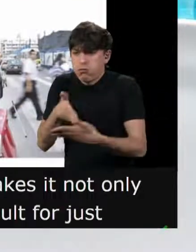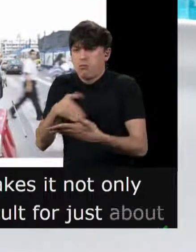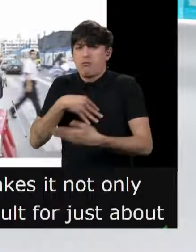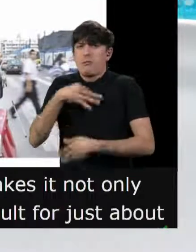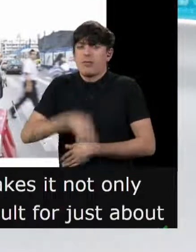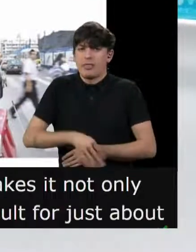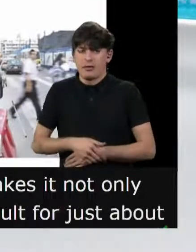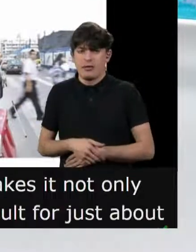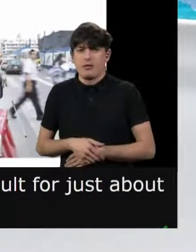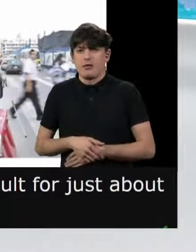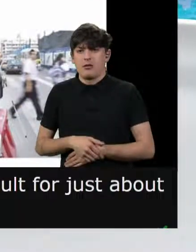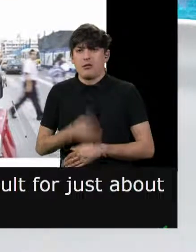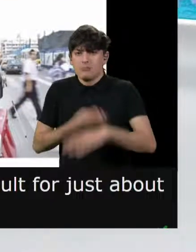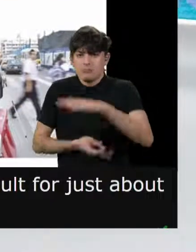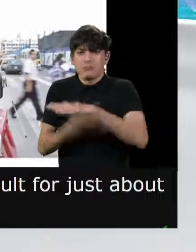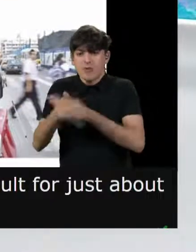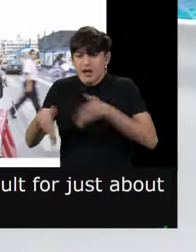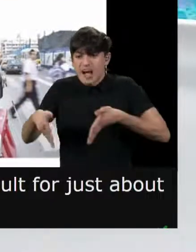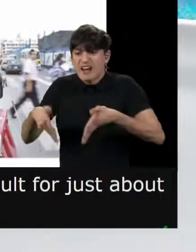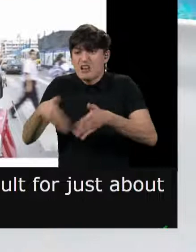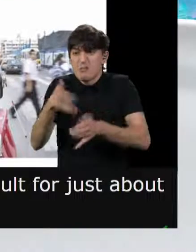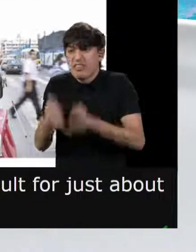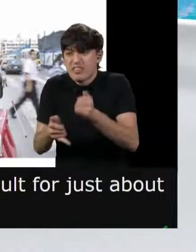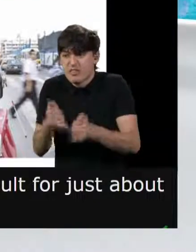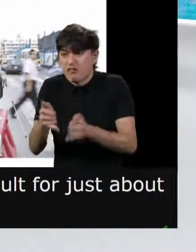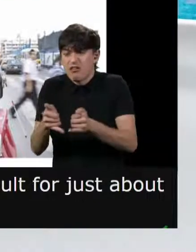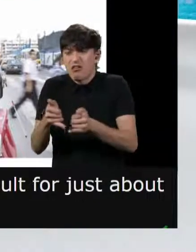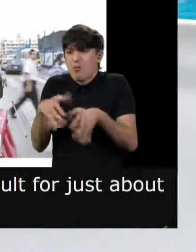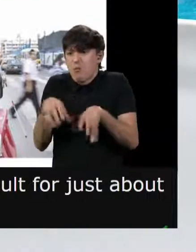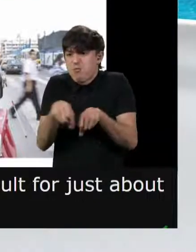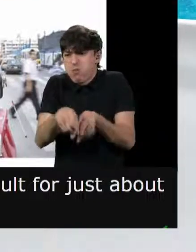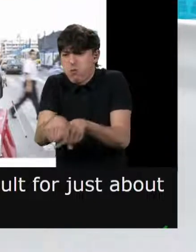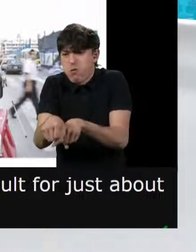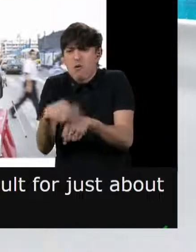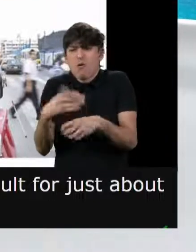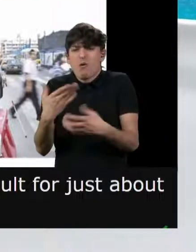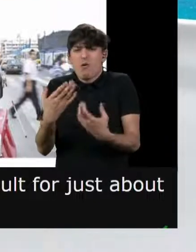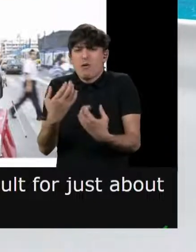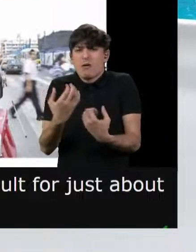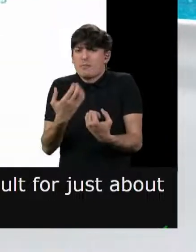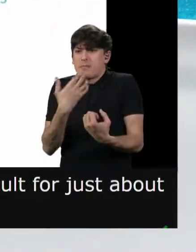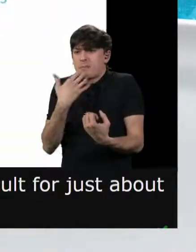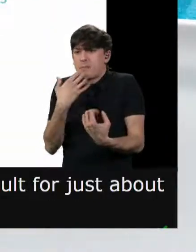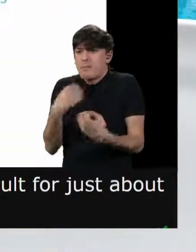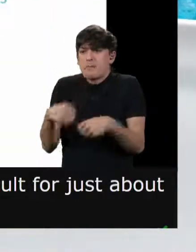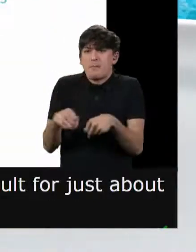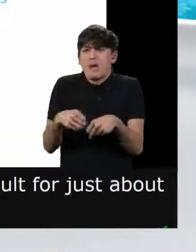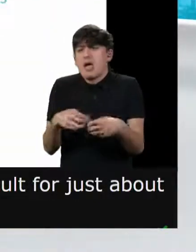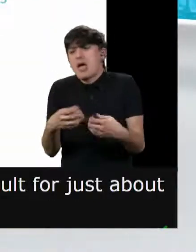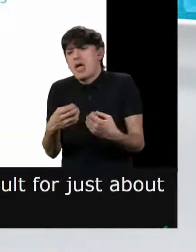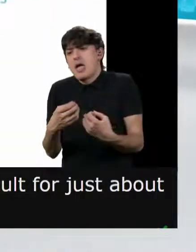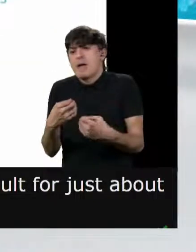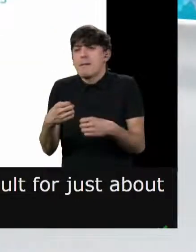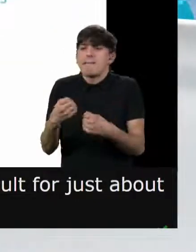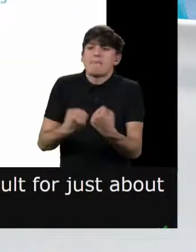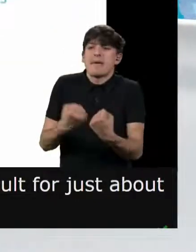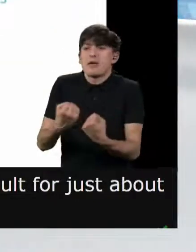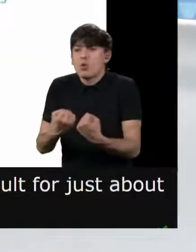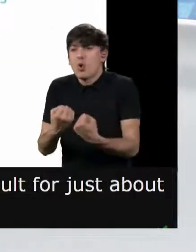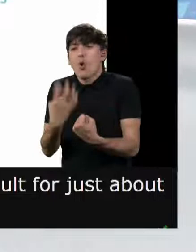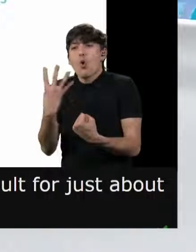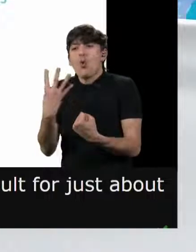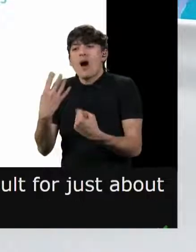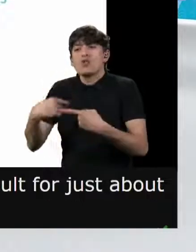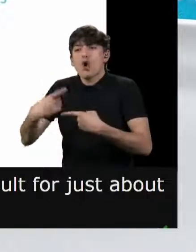move. están creando carriles bicis que son Bike lanes are being invadidos por built, vehículos de cuatro but are ruedas. being Tenemos una verdadera invaded falta